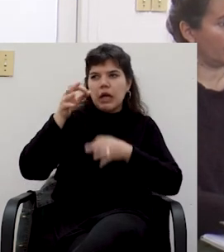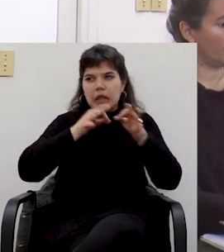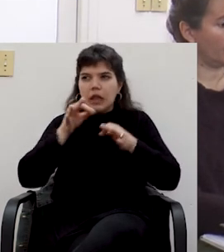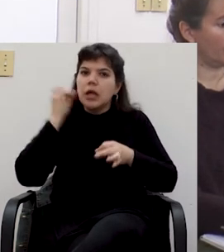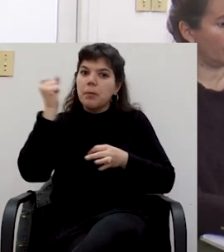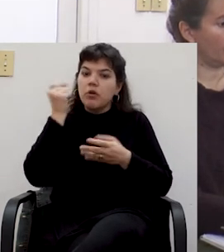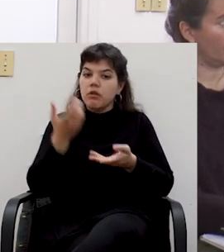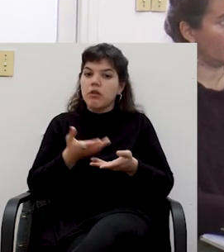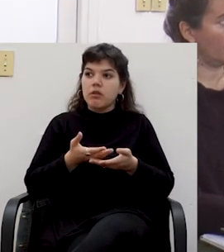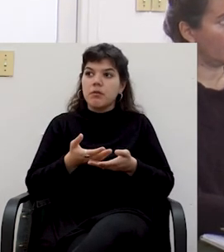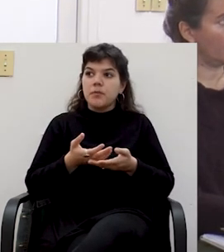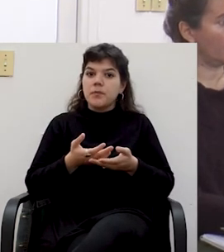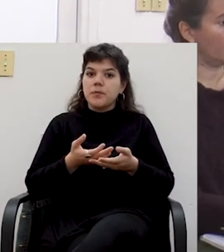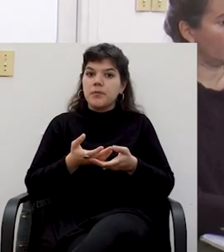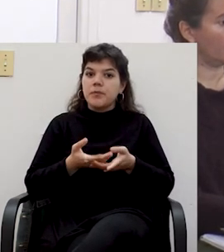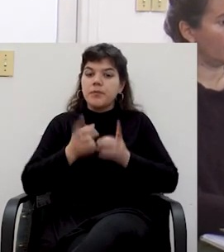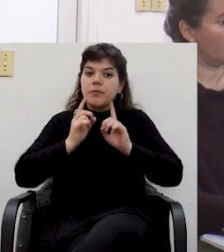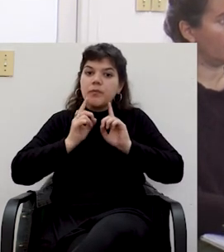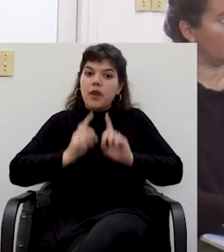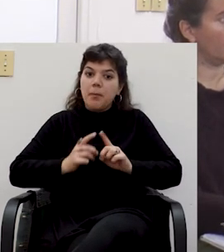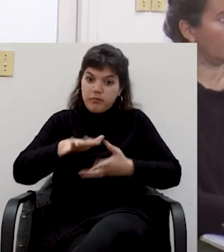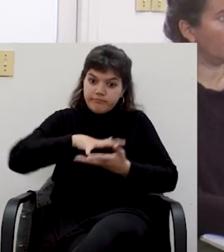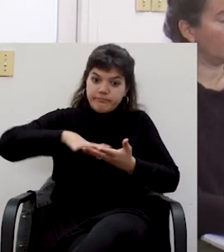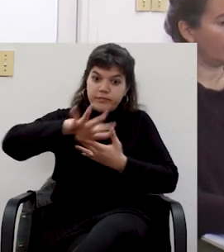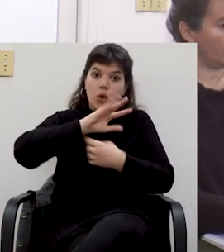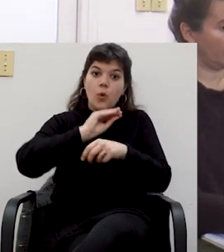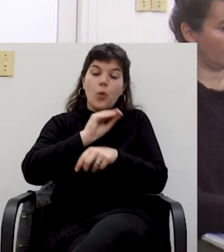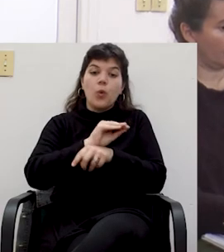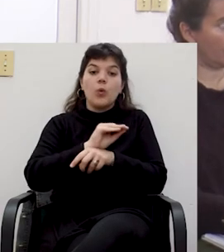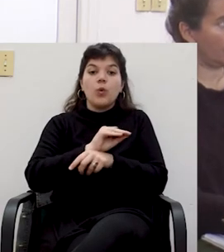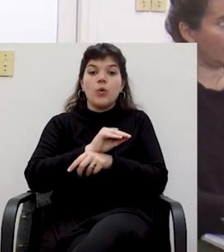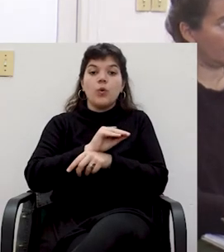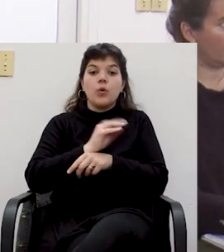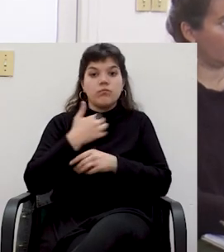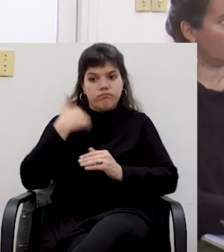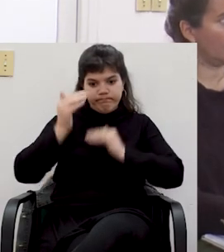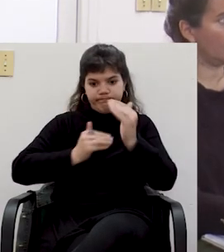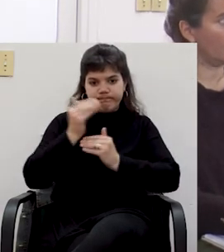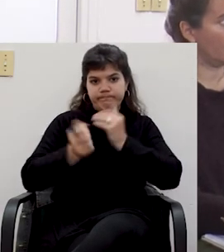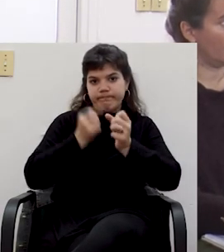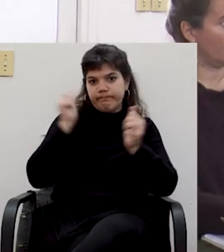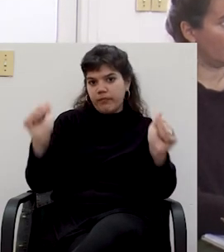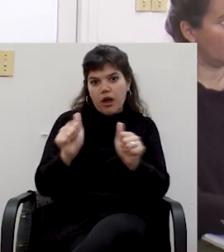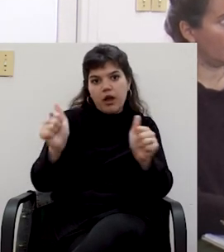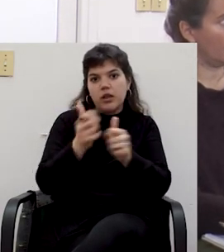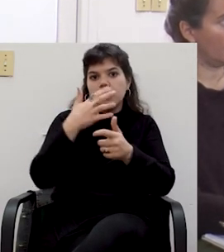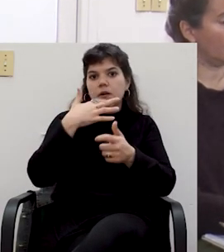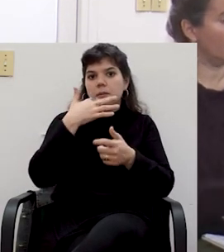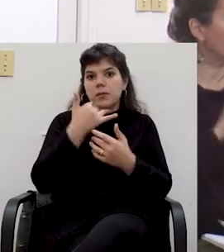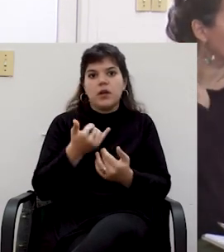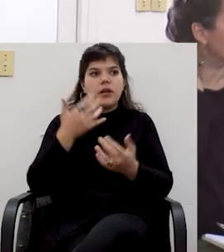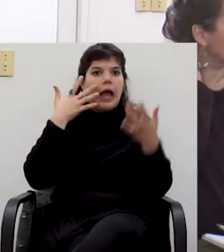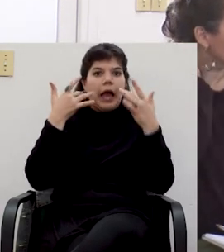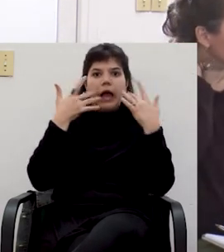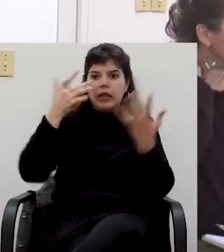estratégicas. Tenemos un área de cultura que también desarrollamos actividades que tienen que ver con artes